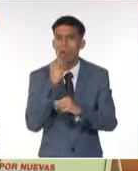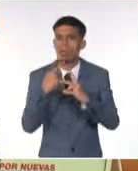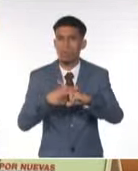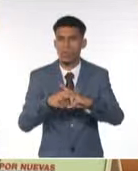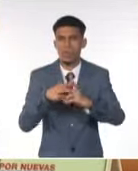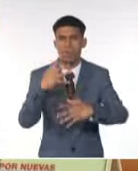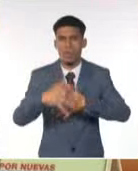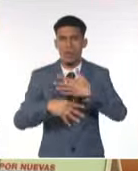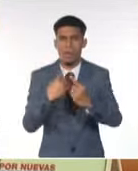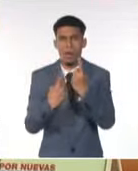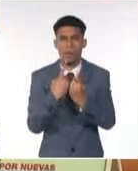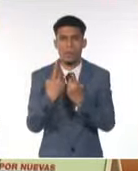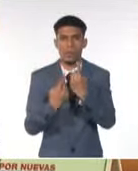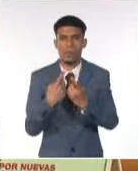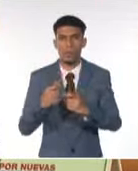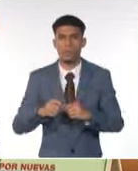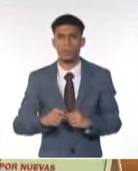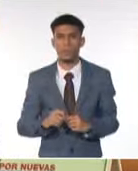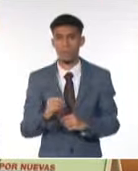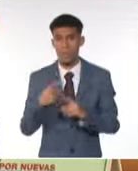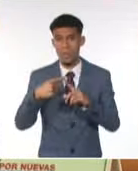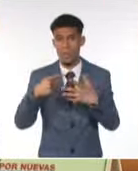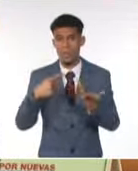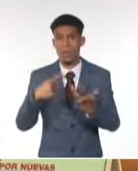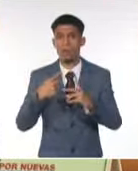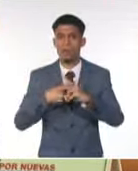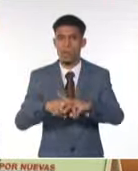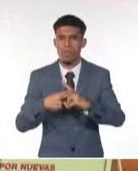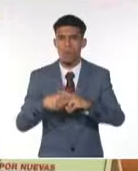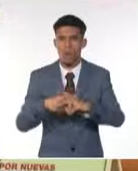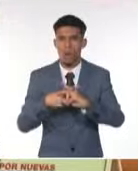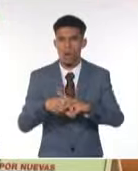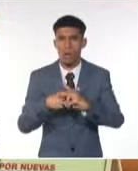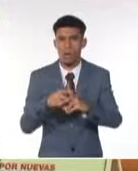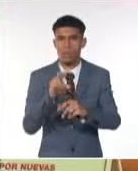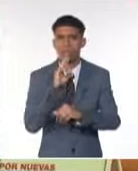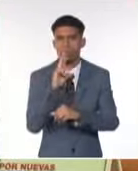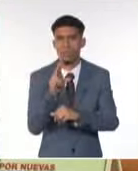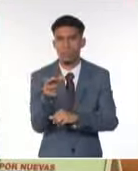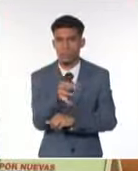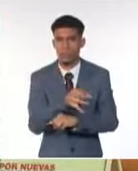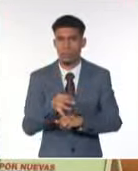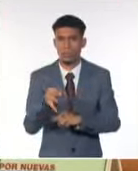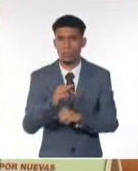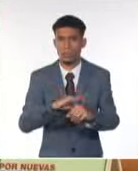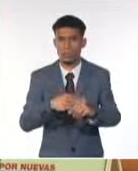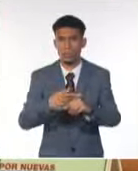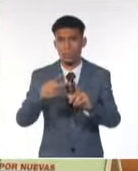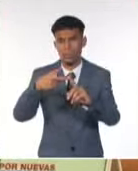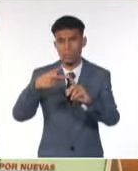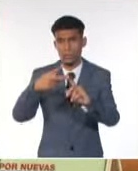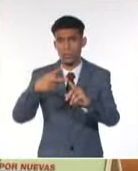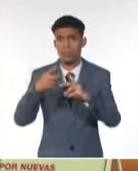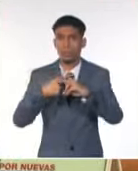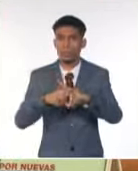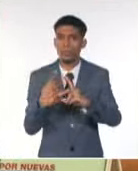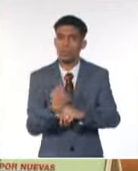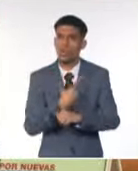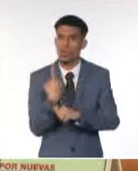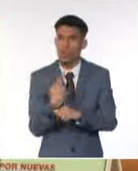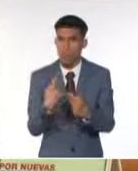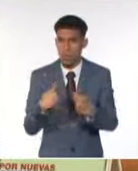problemáticas. Primero, las soluciones que se encuentran a nivel territorial. Y la otra es las soluciones que nosotros